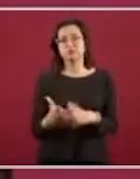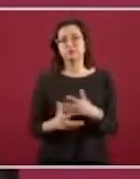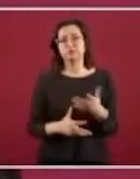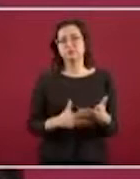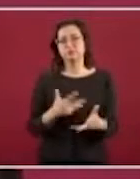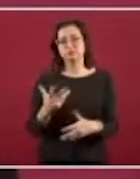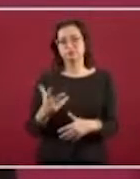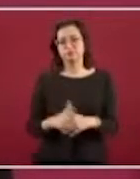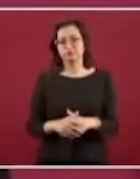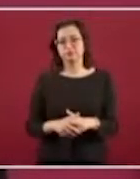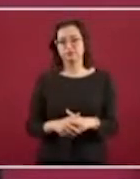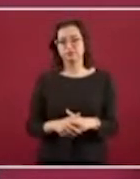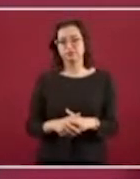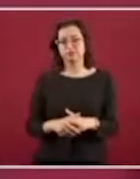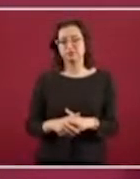violencia